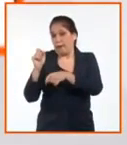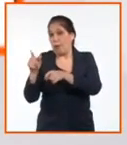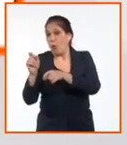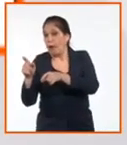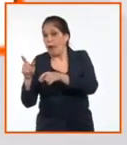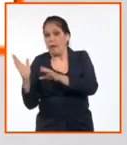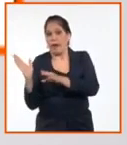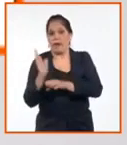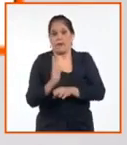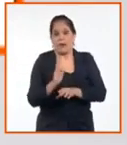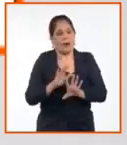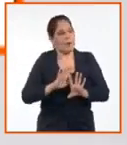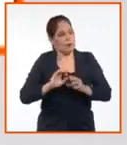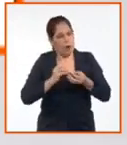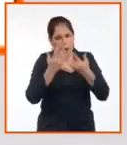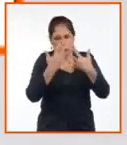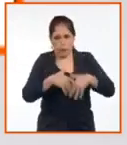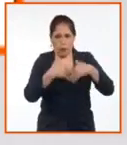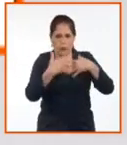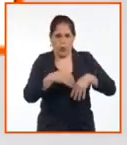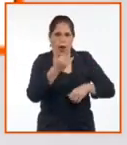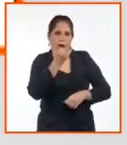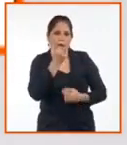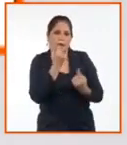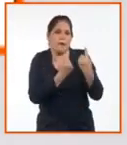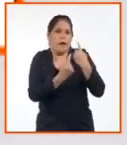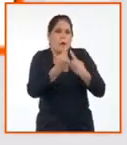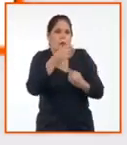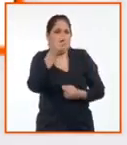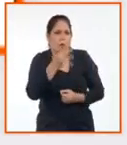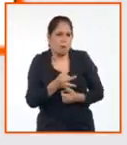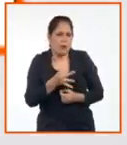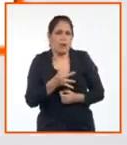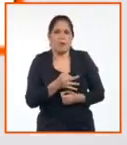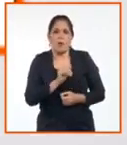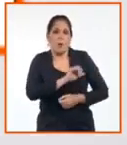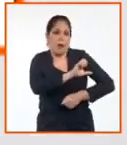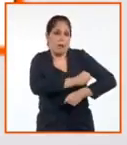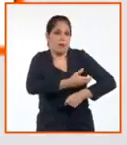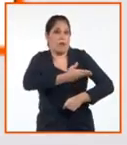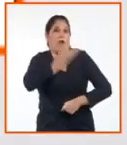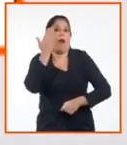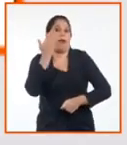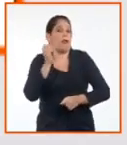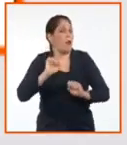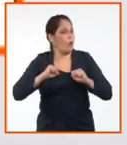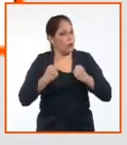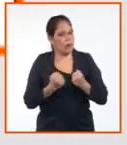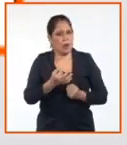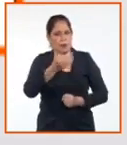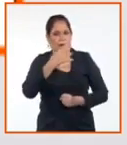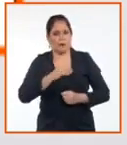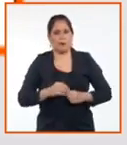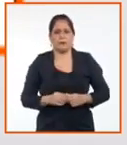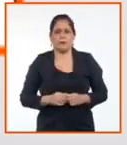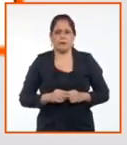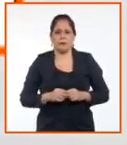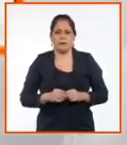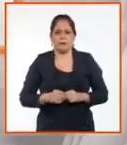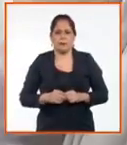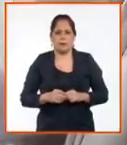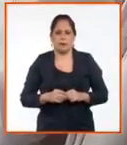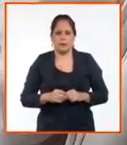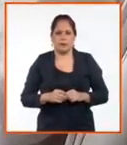ya porque si no van a estar están afectados algún y otros como en la prisión afecta si no llegan esas materias primas vamos a precisar cuáles son los grupos farmacéuticos